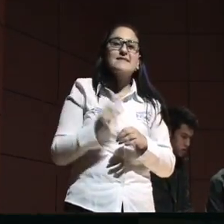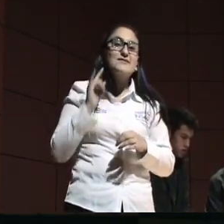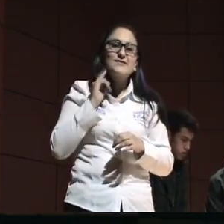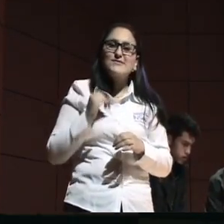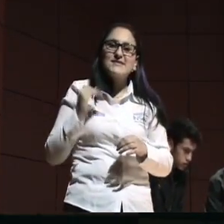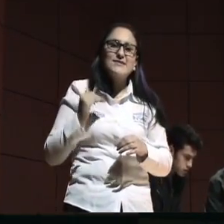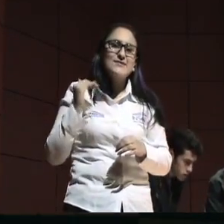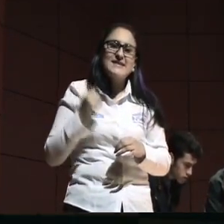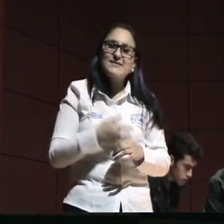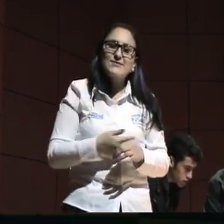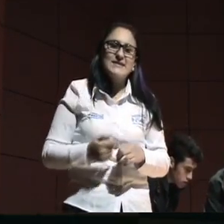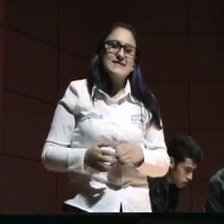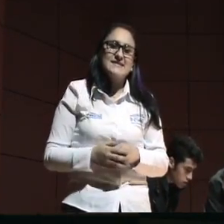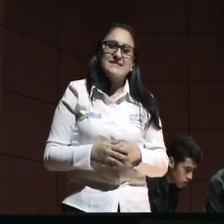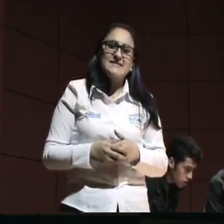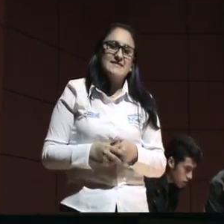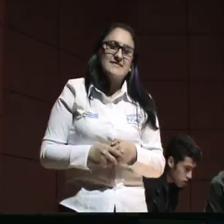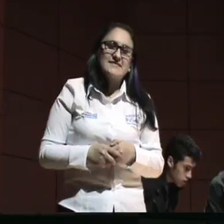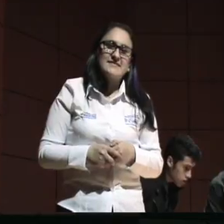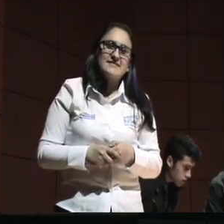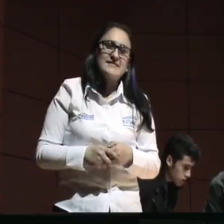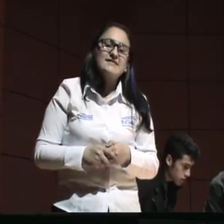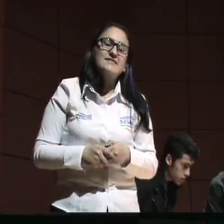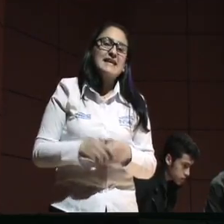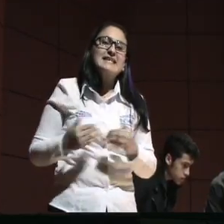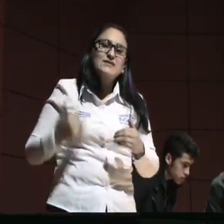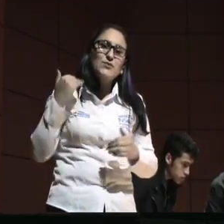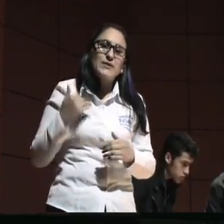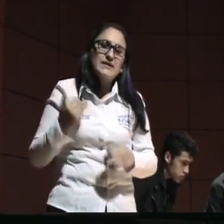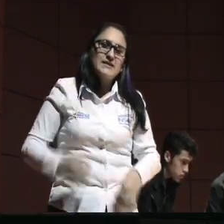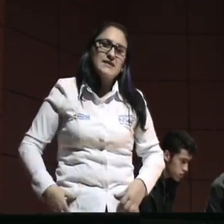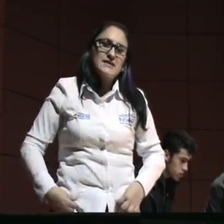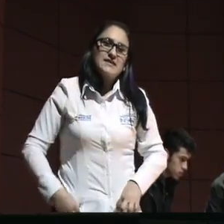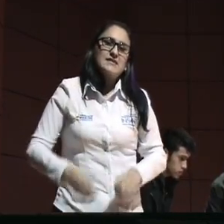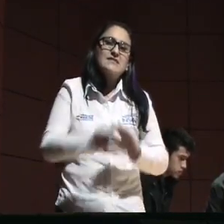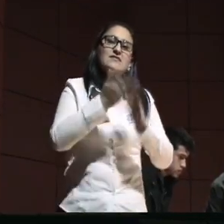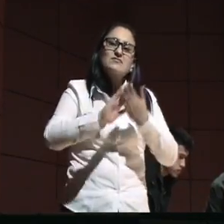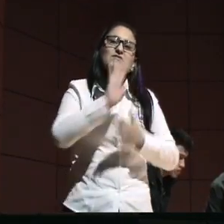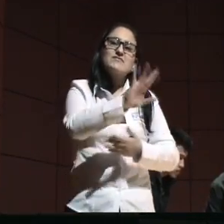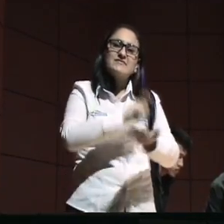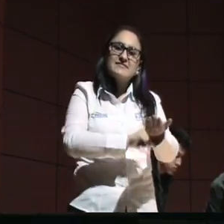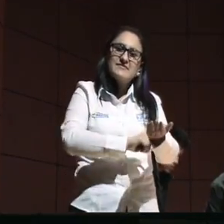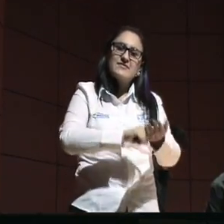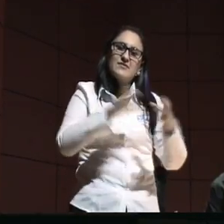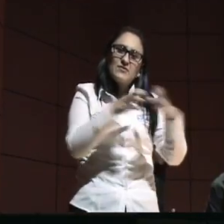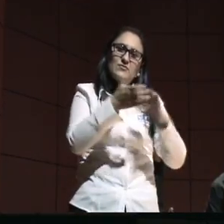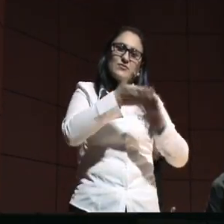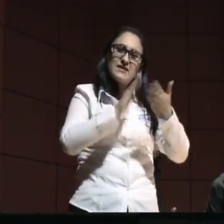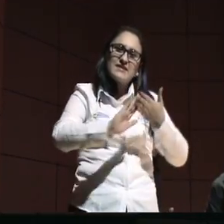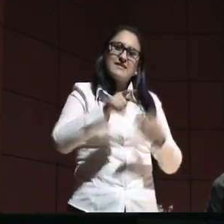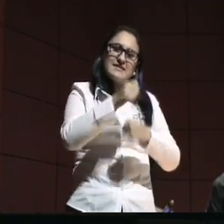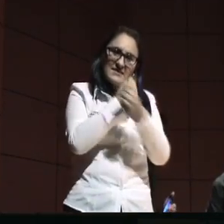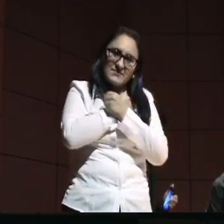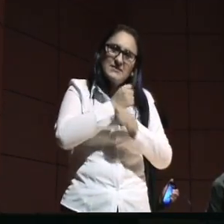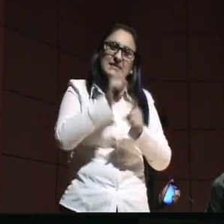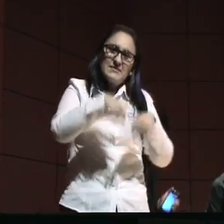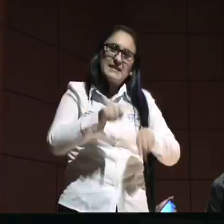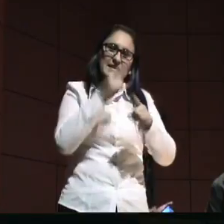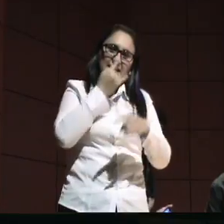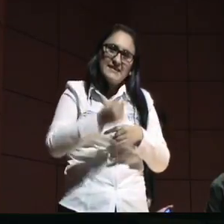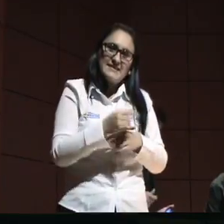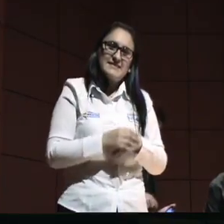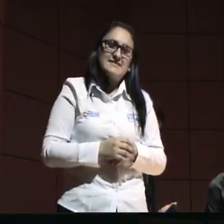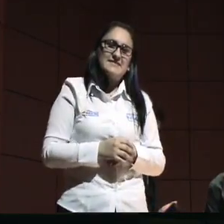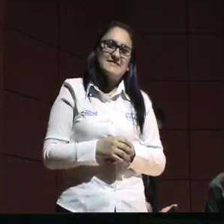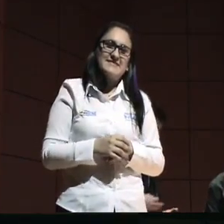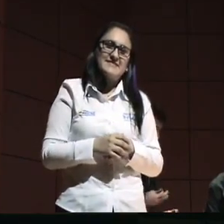fundada en un valor común. Así, existe una comunidad de raza, una comunidad de amor y también una comunidad de interés.